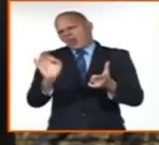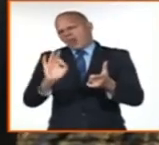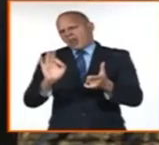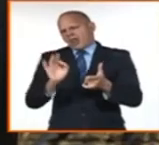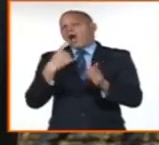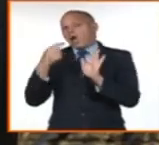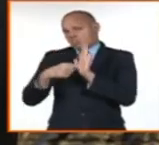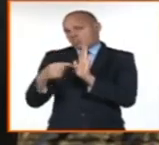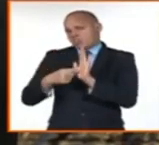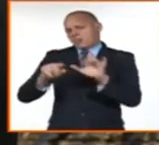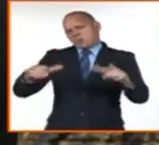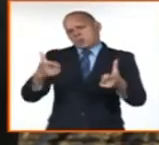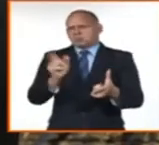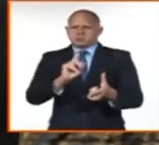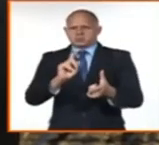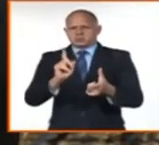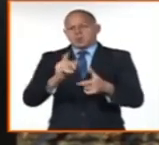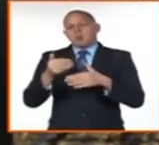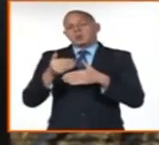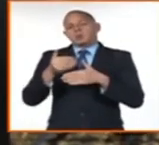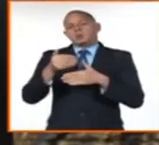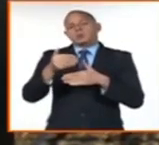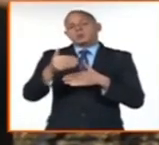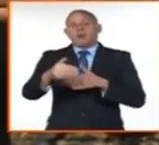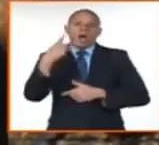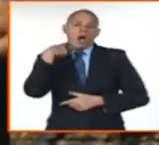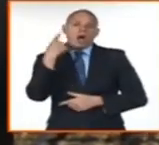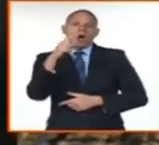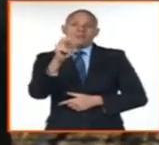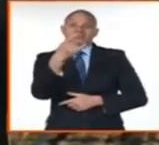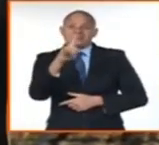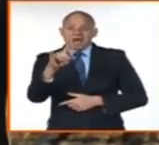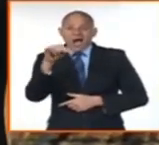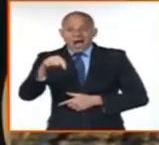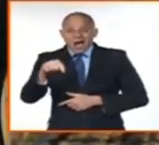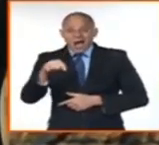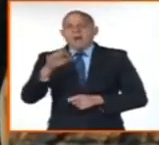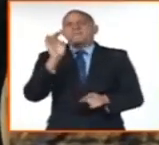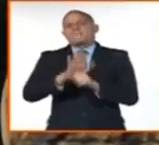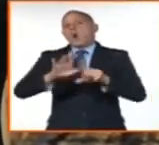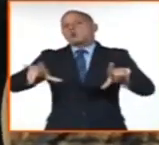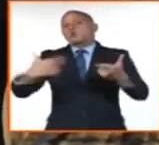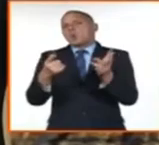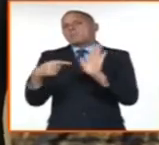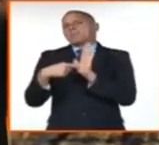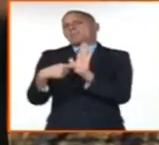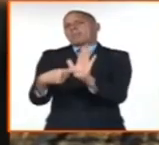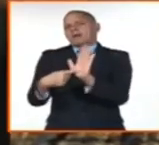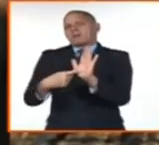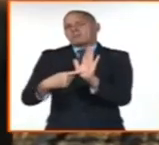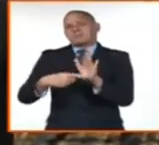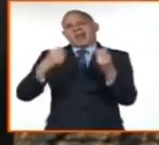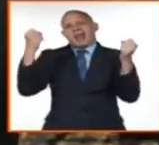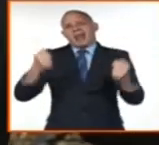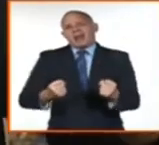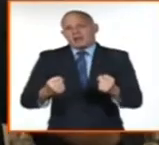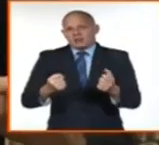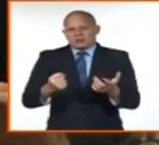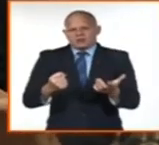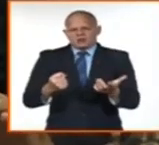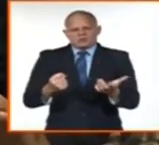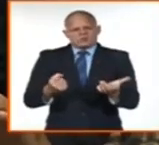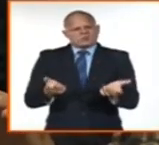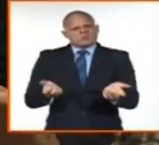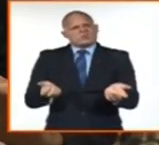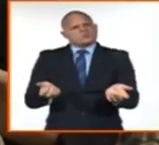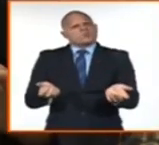mundo la participación en un grupo de sanciones contra una pequeña isla, que no significa ninguna amenaza para la